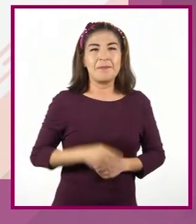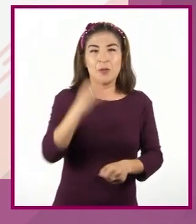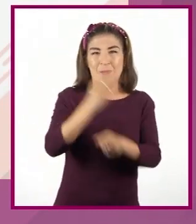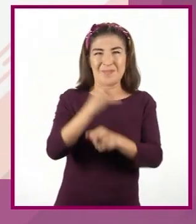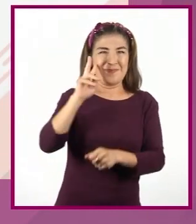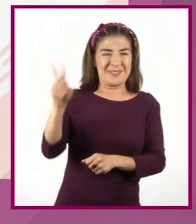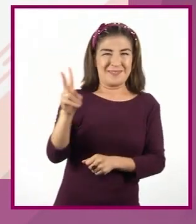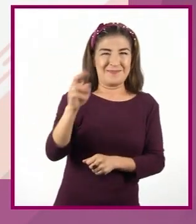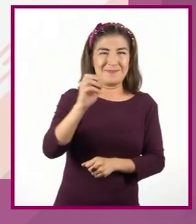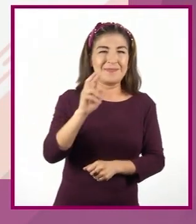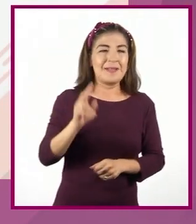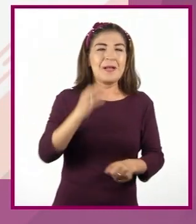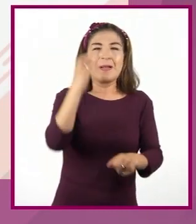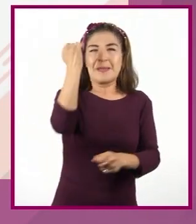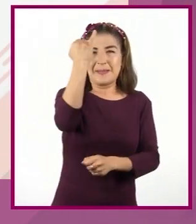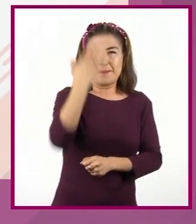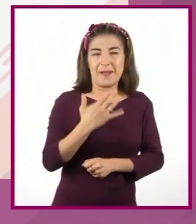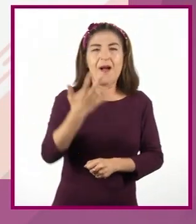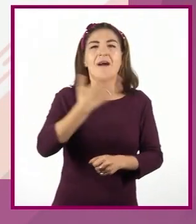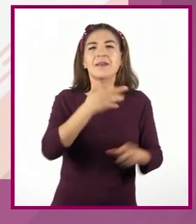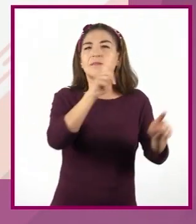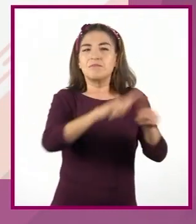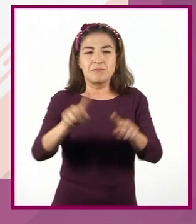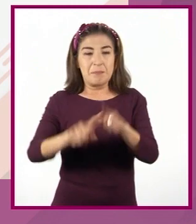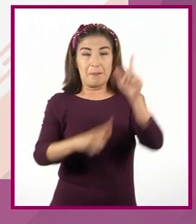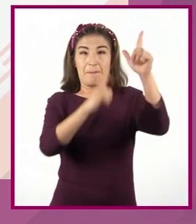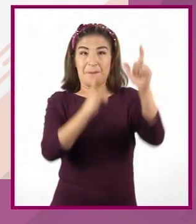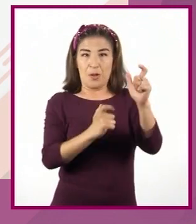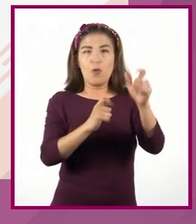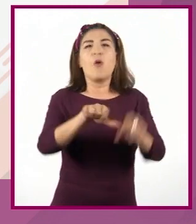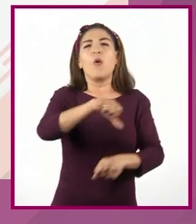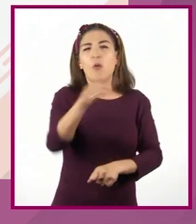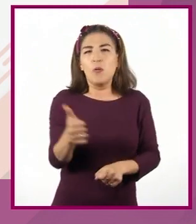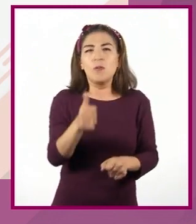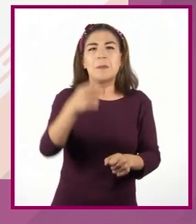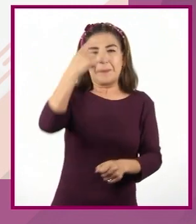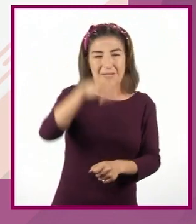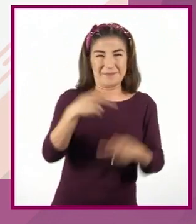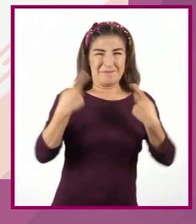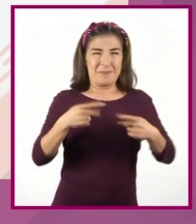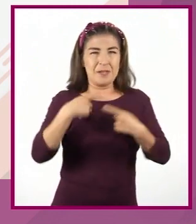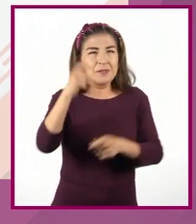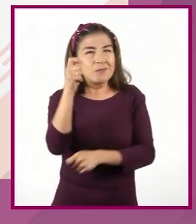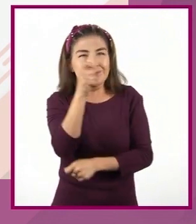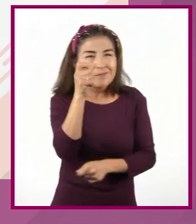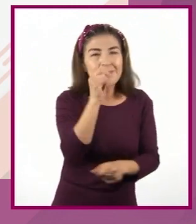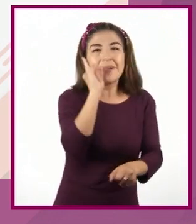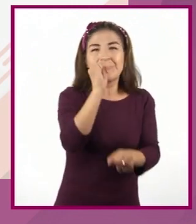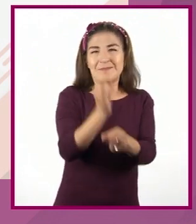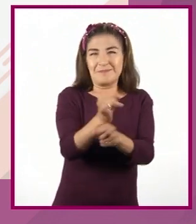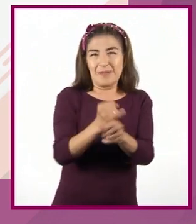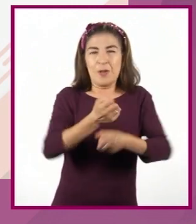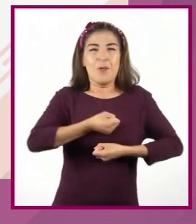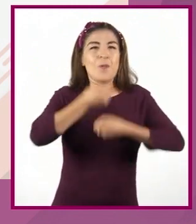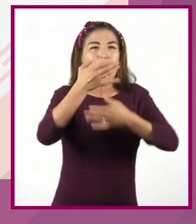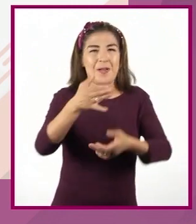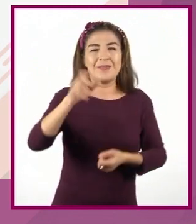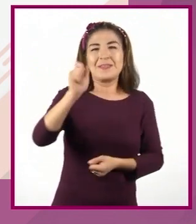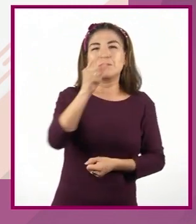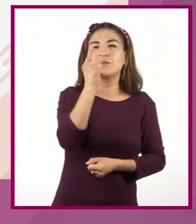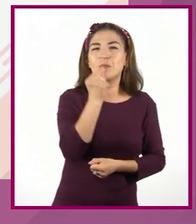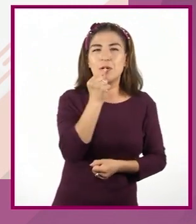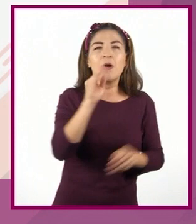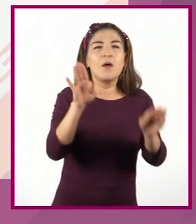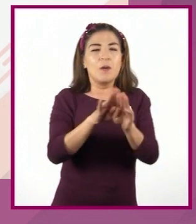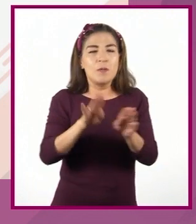en la imagen, además de rifle hay cuestiones que, por ejemplo, para un detective en un cuento policíaco resultarían objetos de